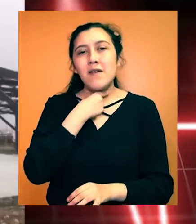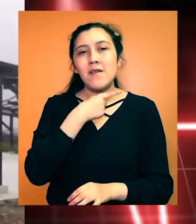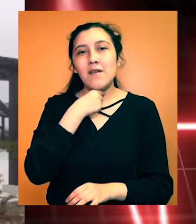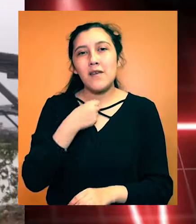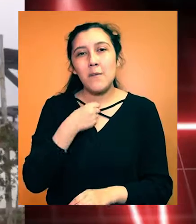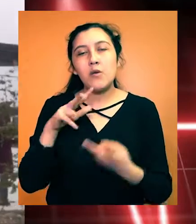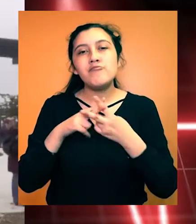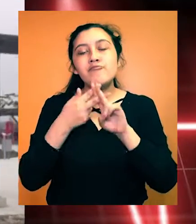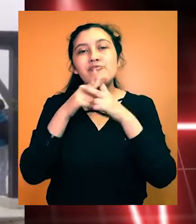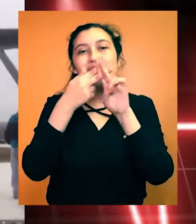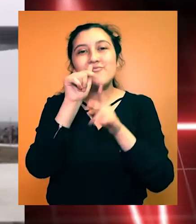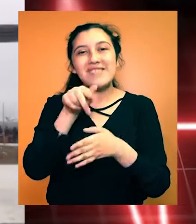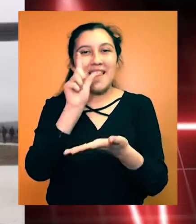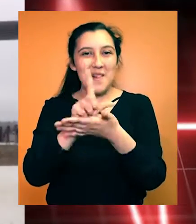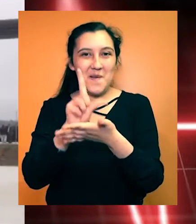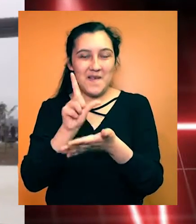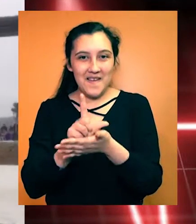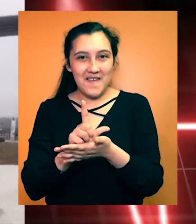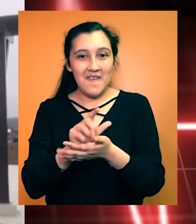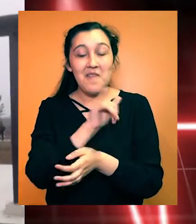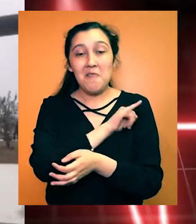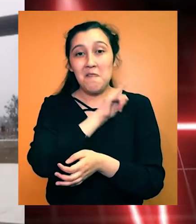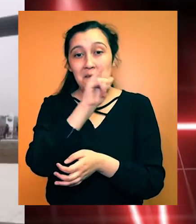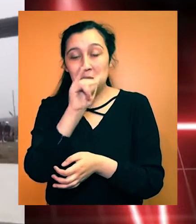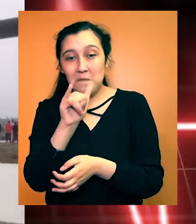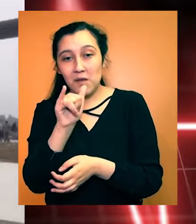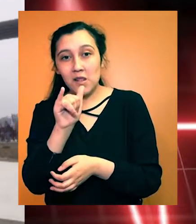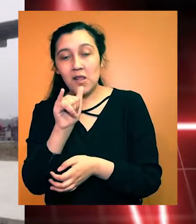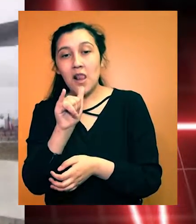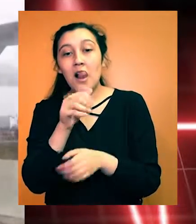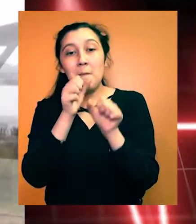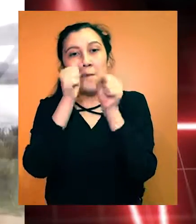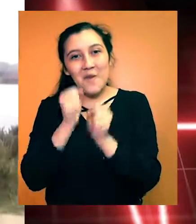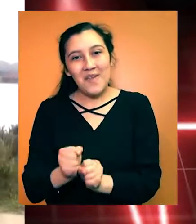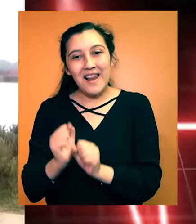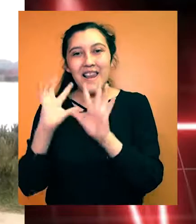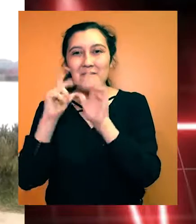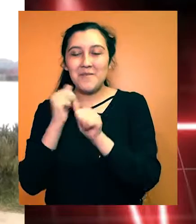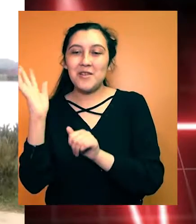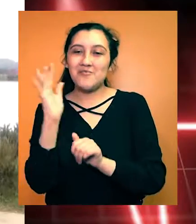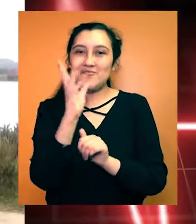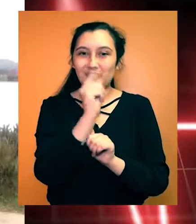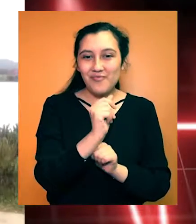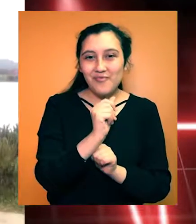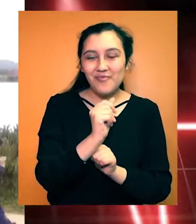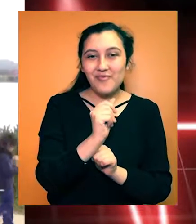a dar vida a este punto del sector alto de la ciudad, el que prontamente podrá ser visitado por familias y recorrer